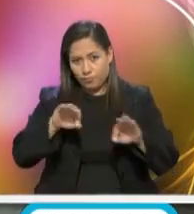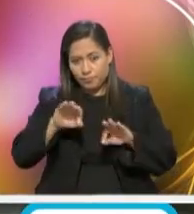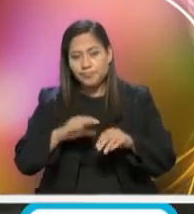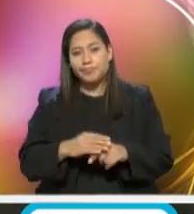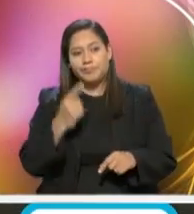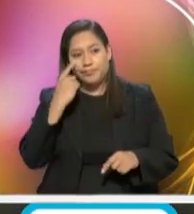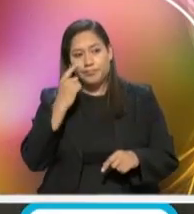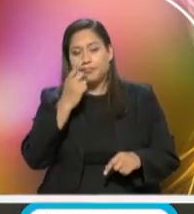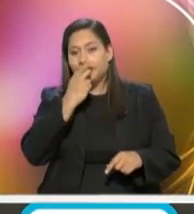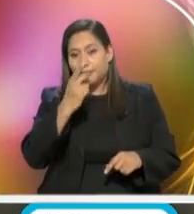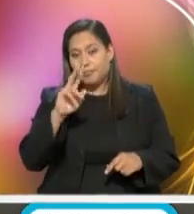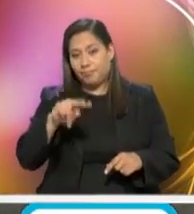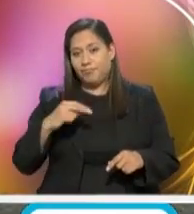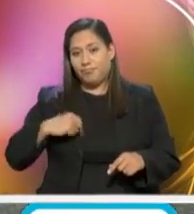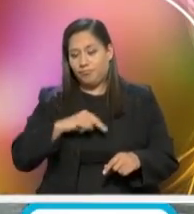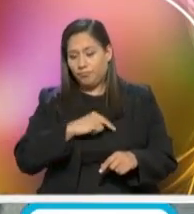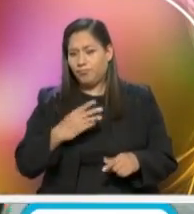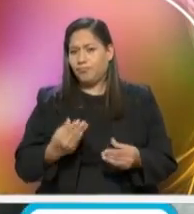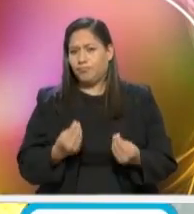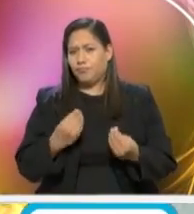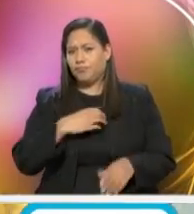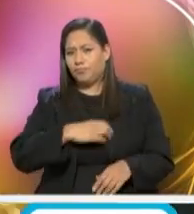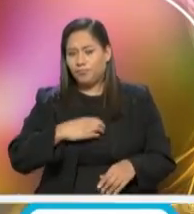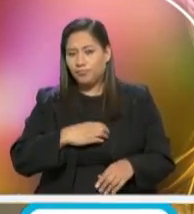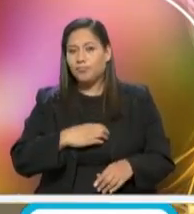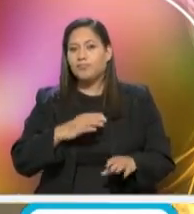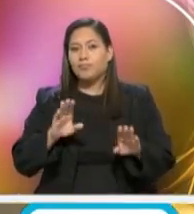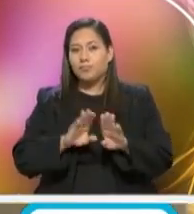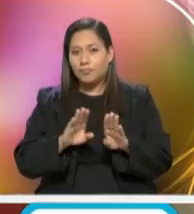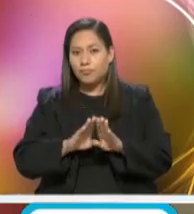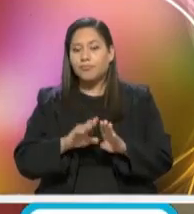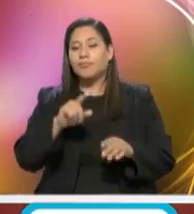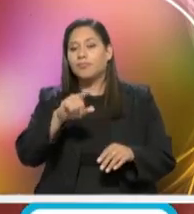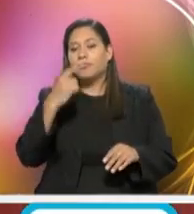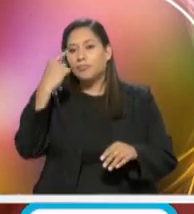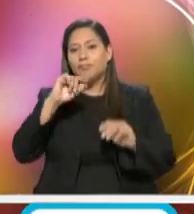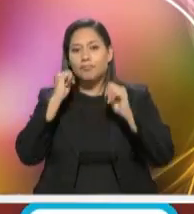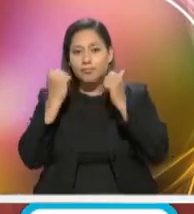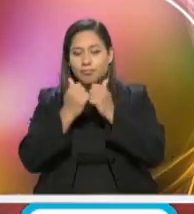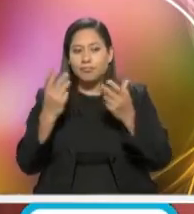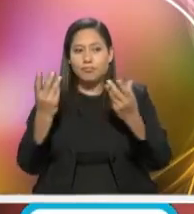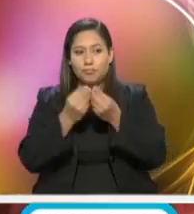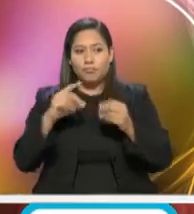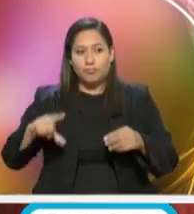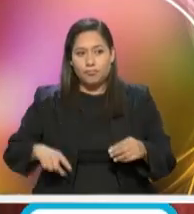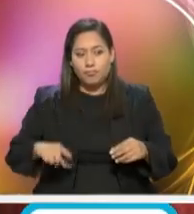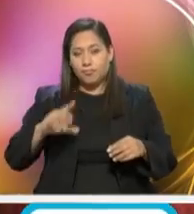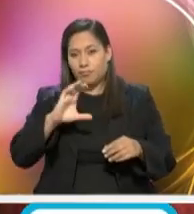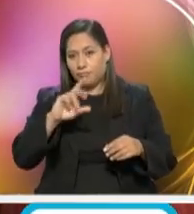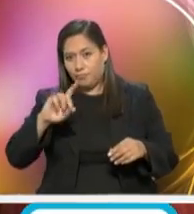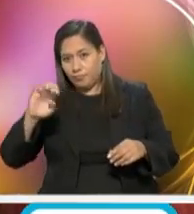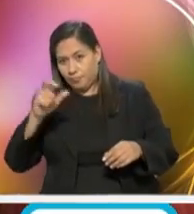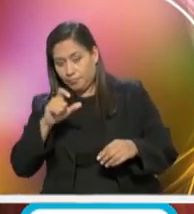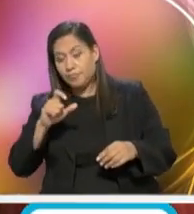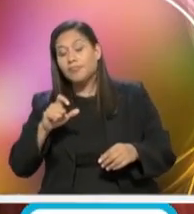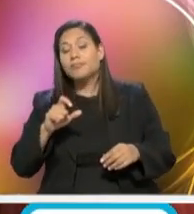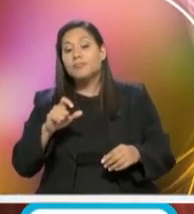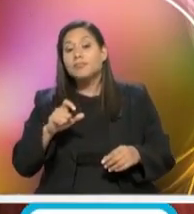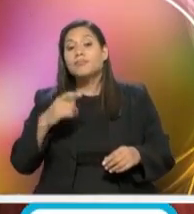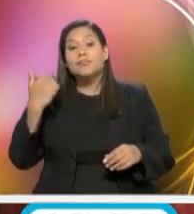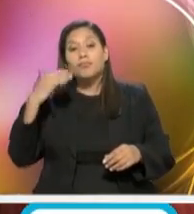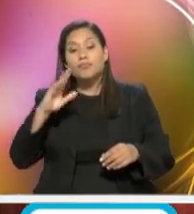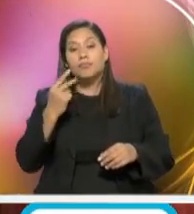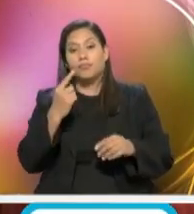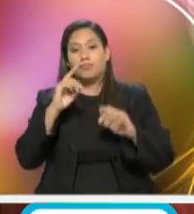Pues como dices, Paola, la verdad es que estamos bien emocionados de parte de Generation de asociarnos aquí con el Gobierno de la Ciudad de México. Fue